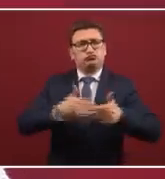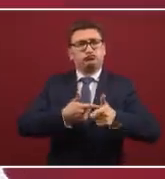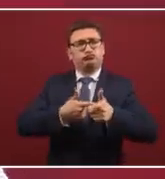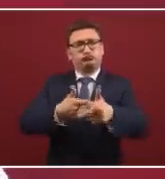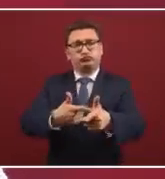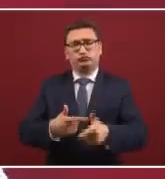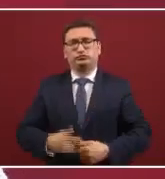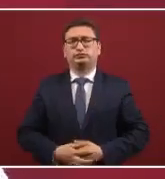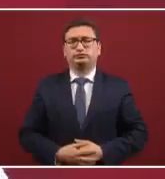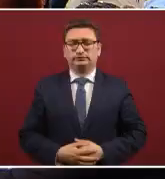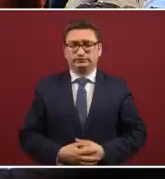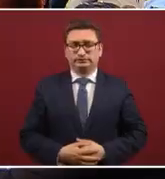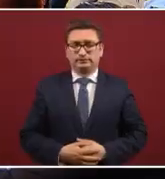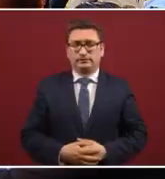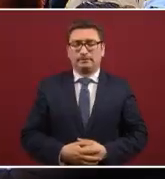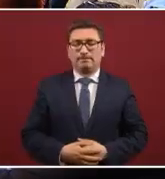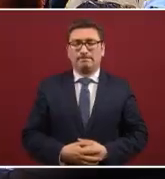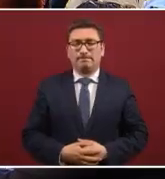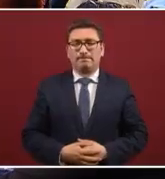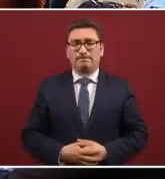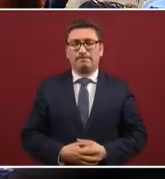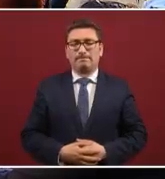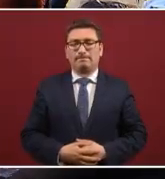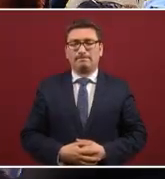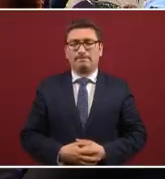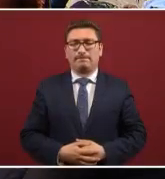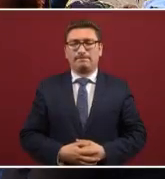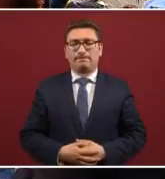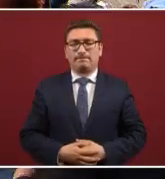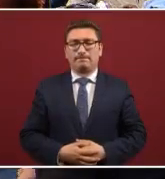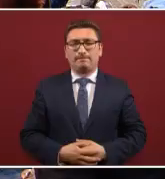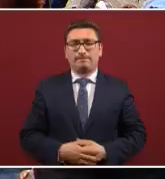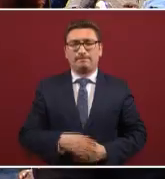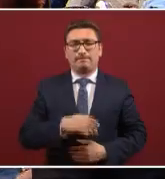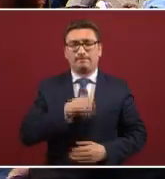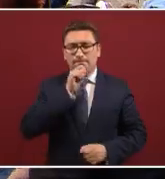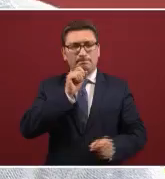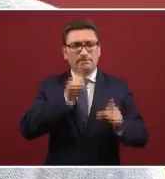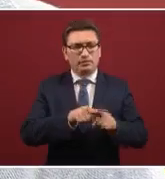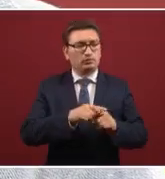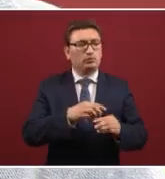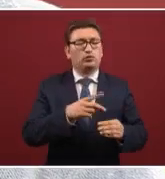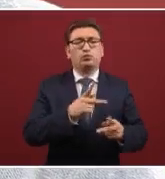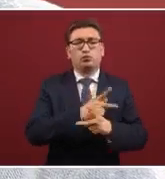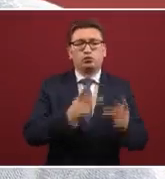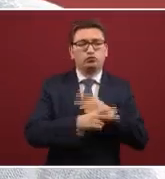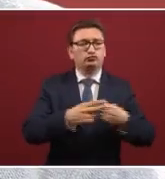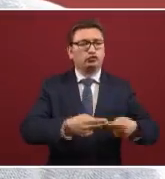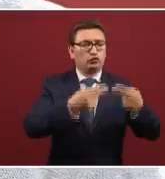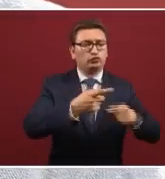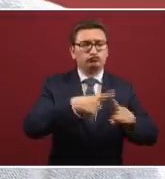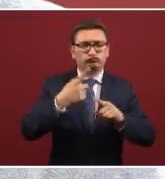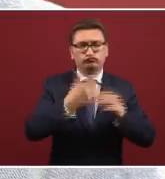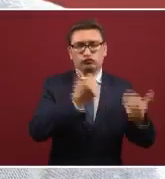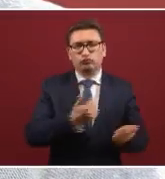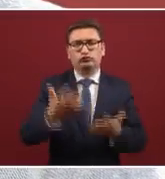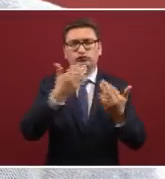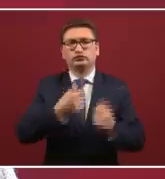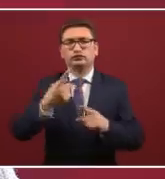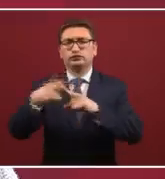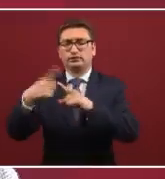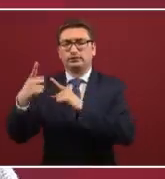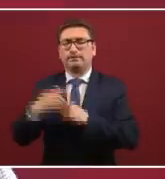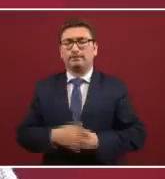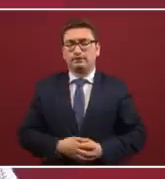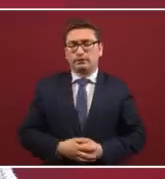efecto. Lo mismo podemos decir en cadenas de proveeduría en otras ramas industriales, particularmente en el